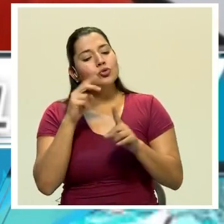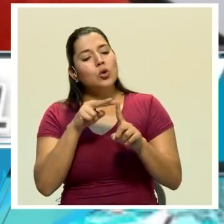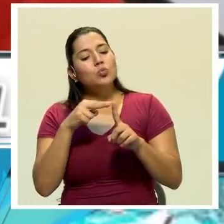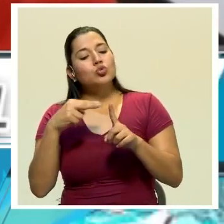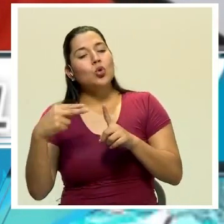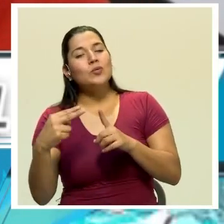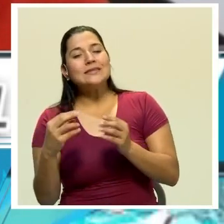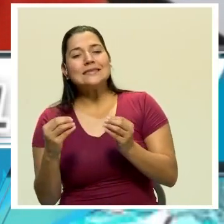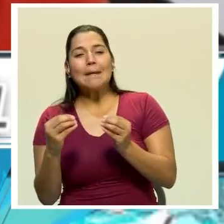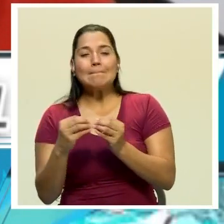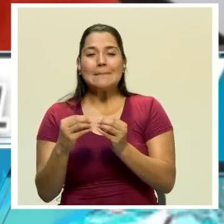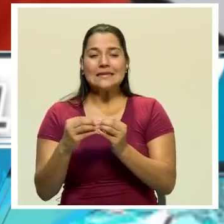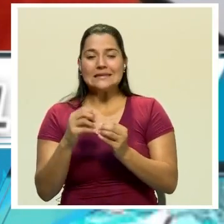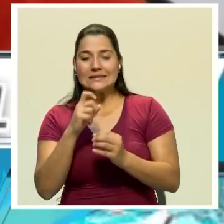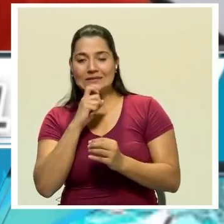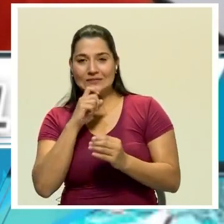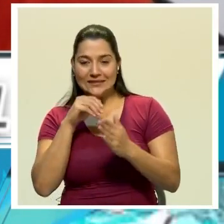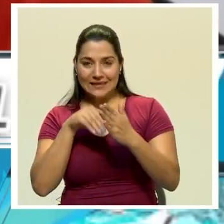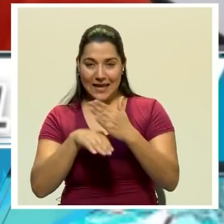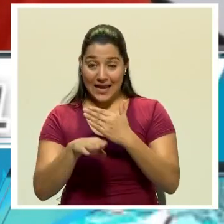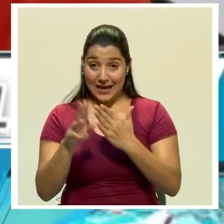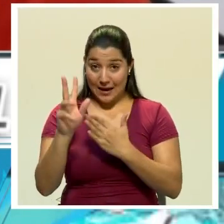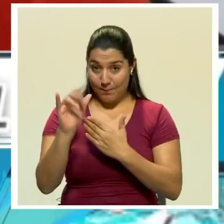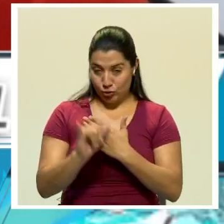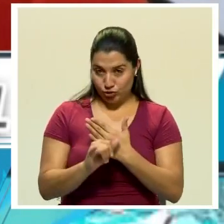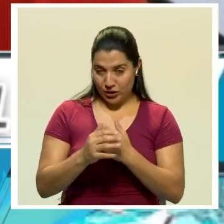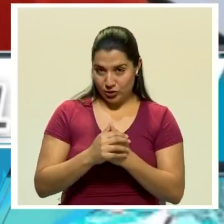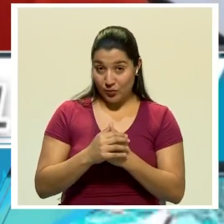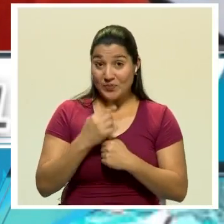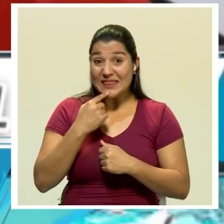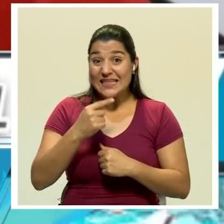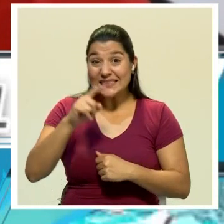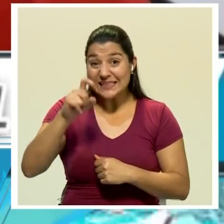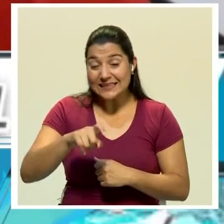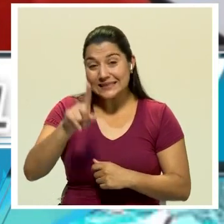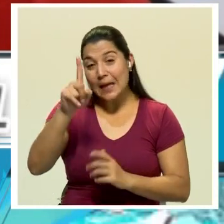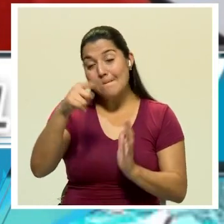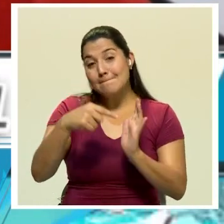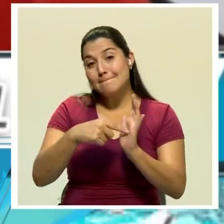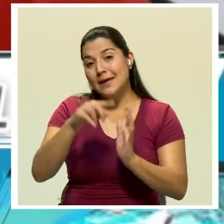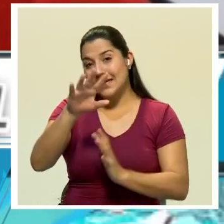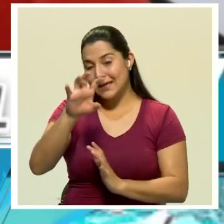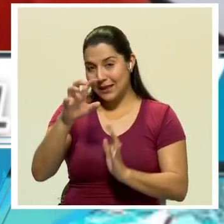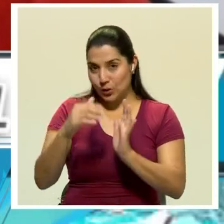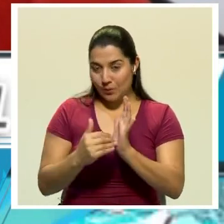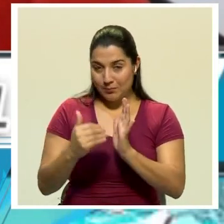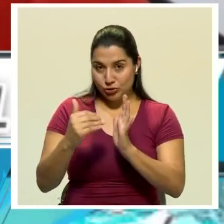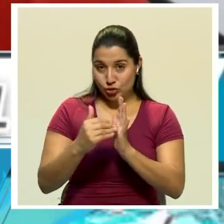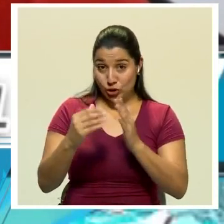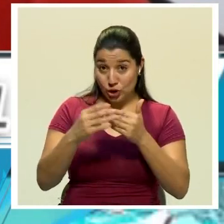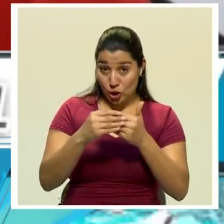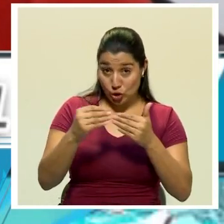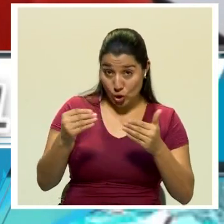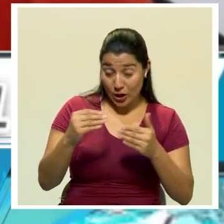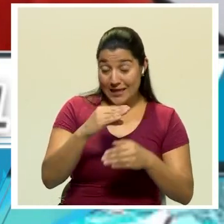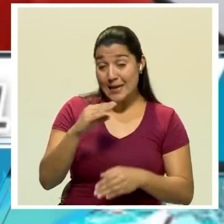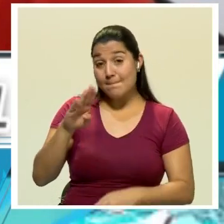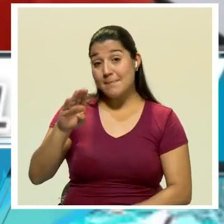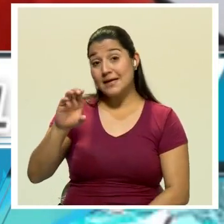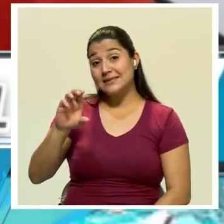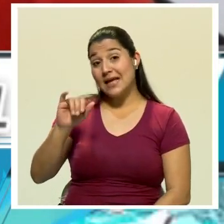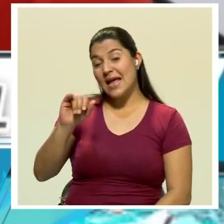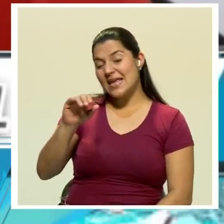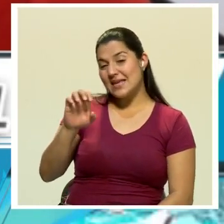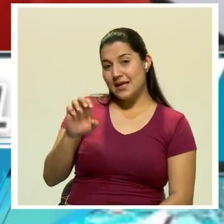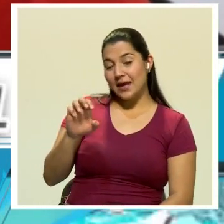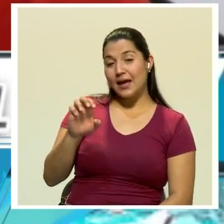proyecto. Se indica que requiere una inversión de 1.500 millones de dólares y que el BESIE aportaría